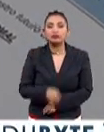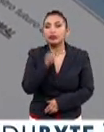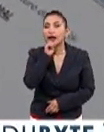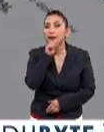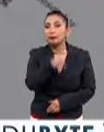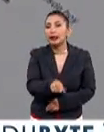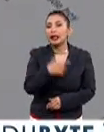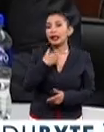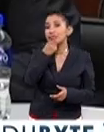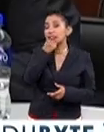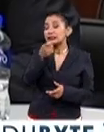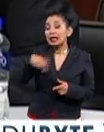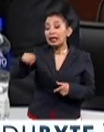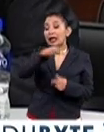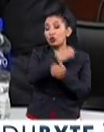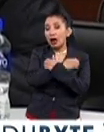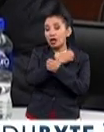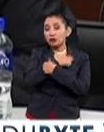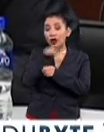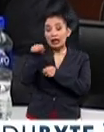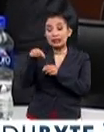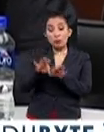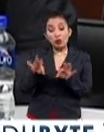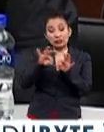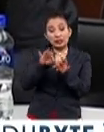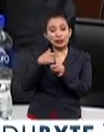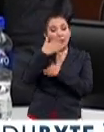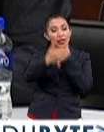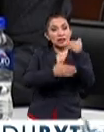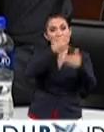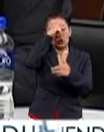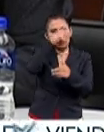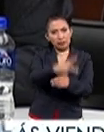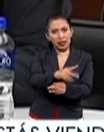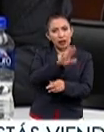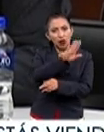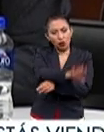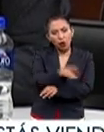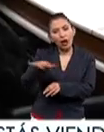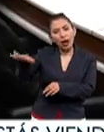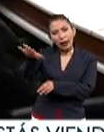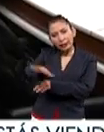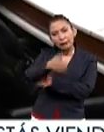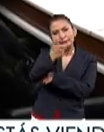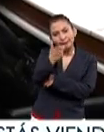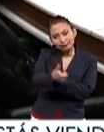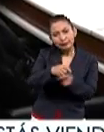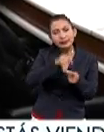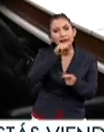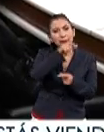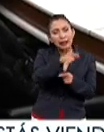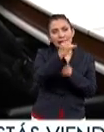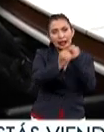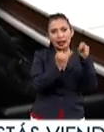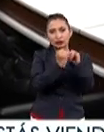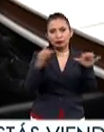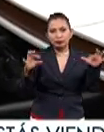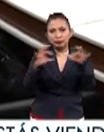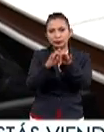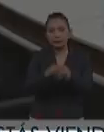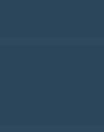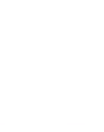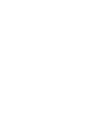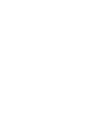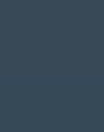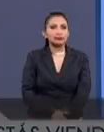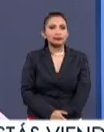Asimismo, plantean que la educación sea una pieza clave para el desarrollo nacional, tanto en el ámbito económico como internacional.